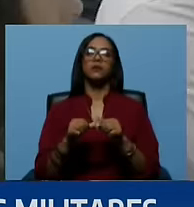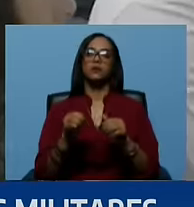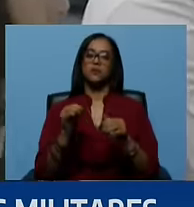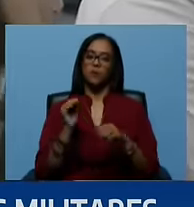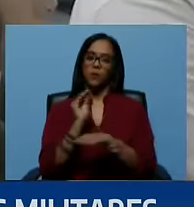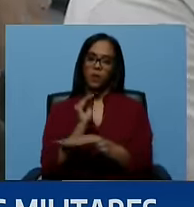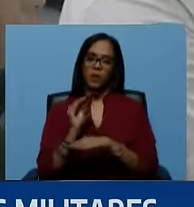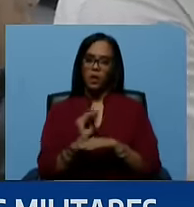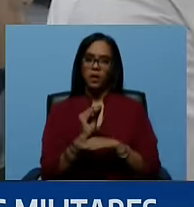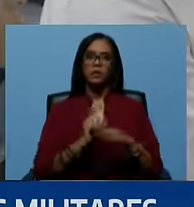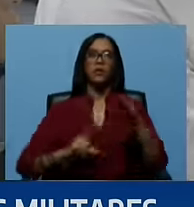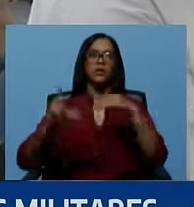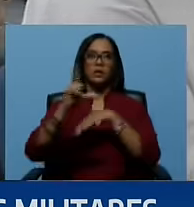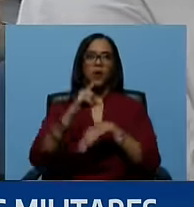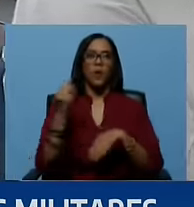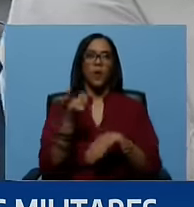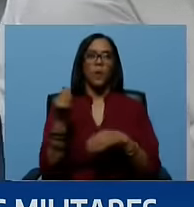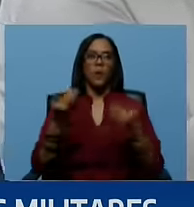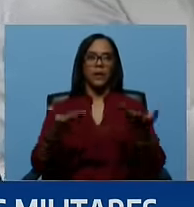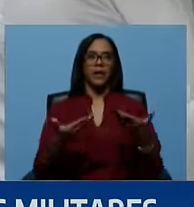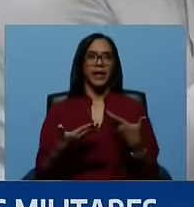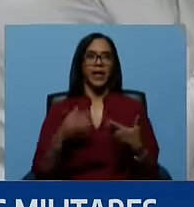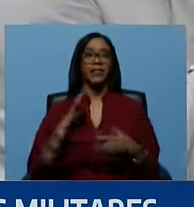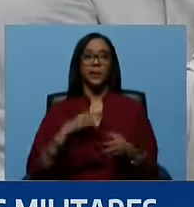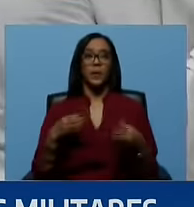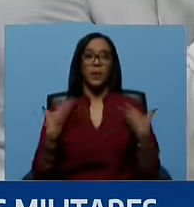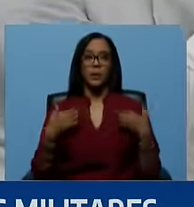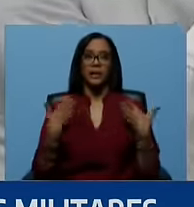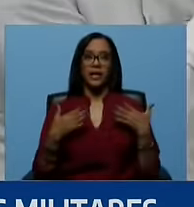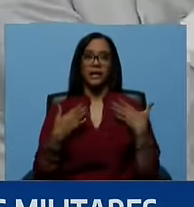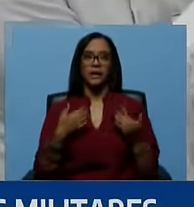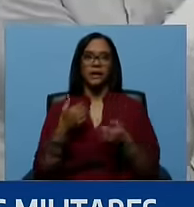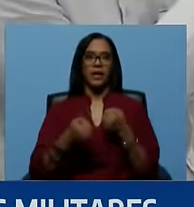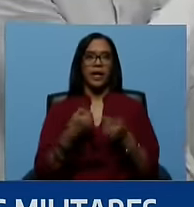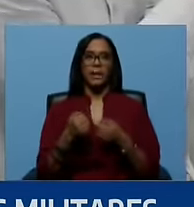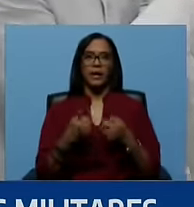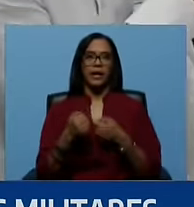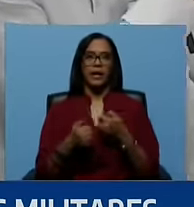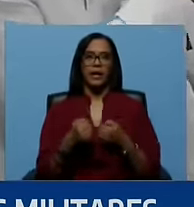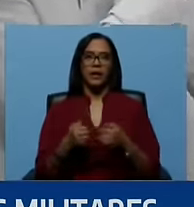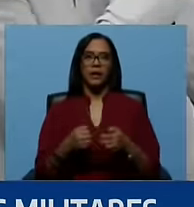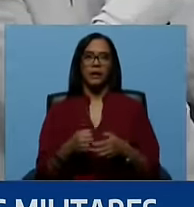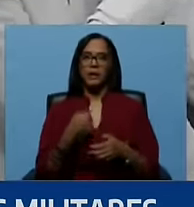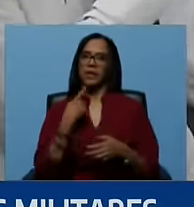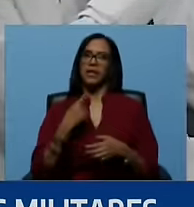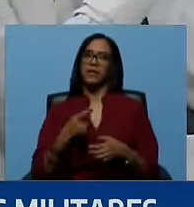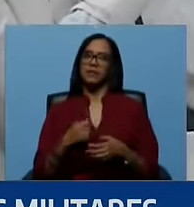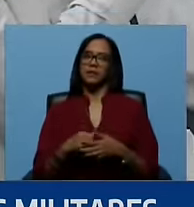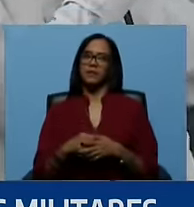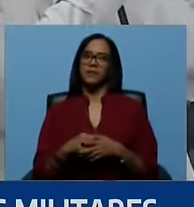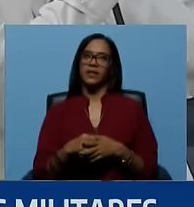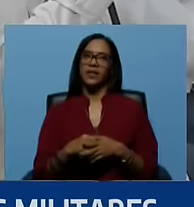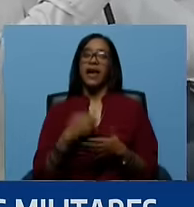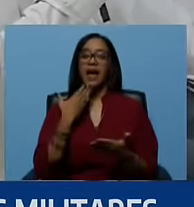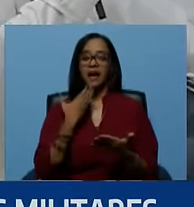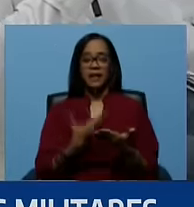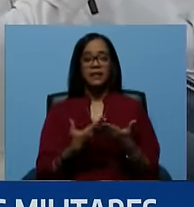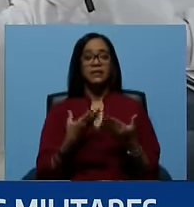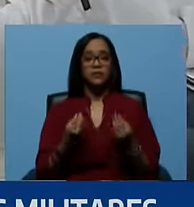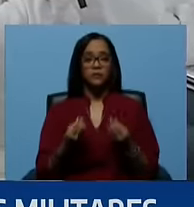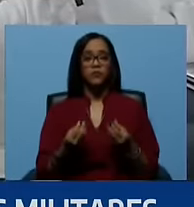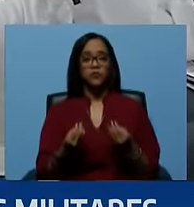como lo van a recibir están muy contentos ellos me escriben y me dicen agradece